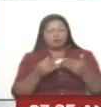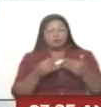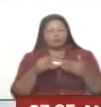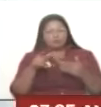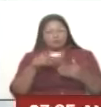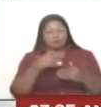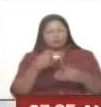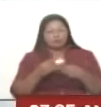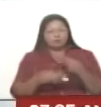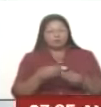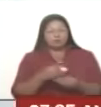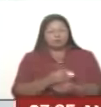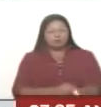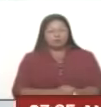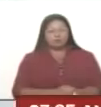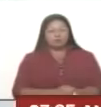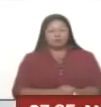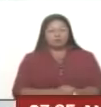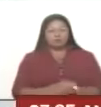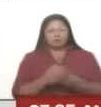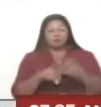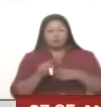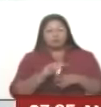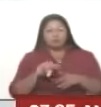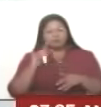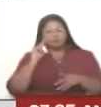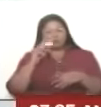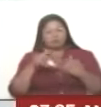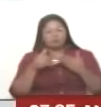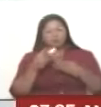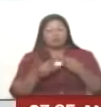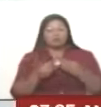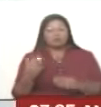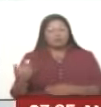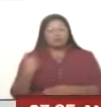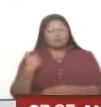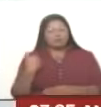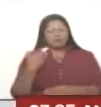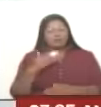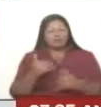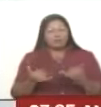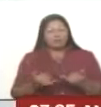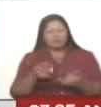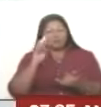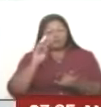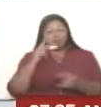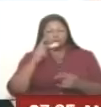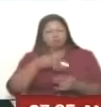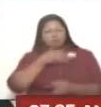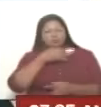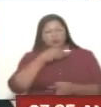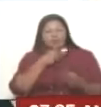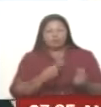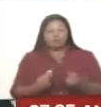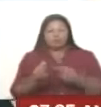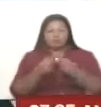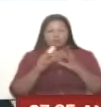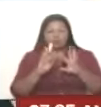especulación cambiaria y a través de esa especulación cambiaria hacerle daño desde el punto de vista social y político al gobierno